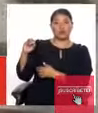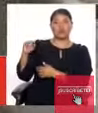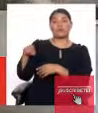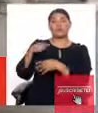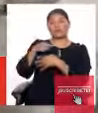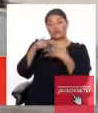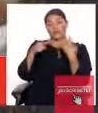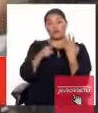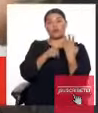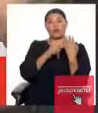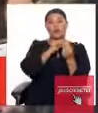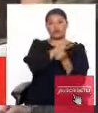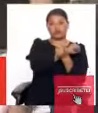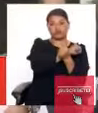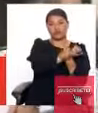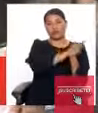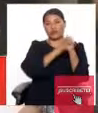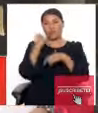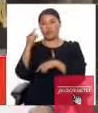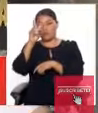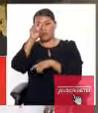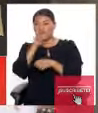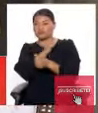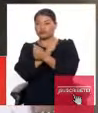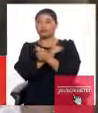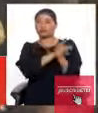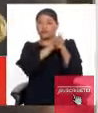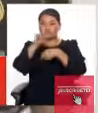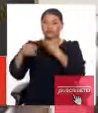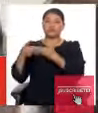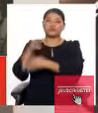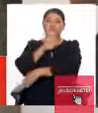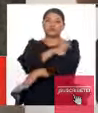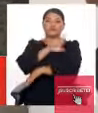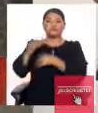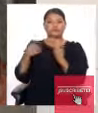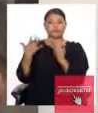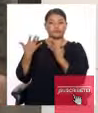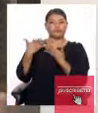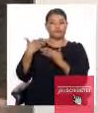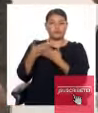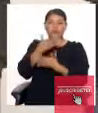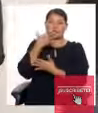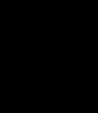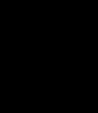detenidos quedaron a disposición de la Fiscalía y se espera sean puestos tras las rejas.